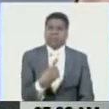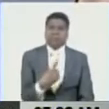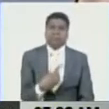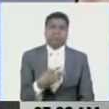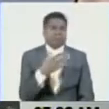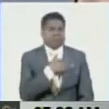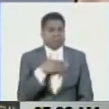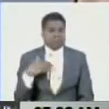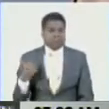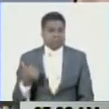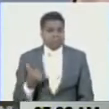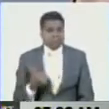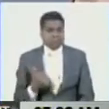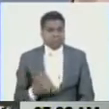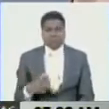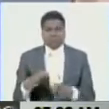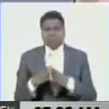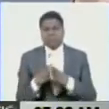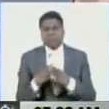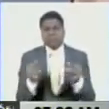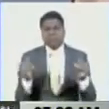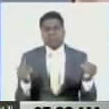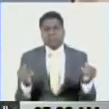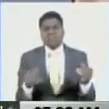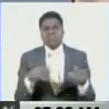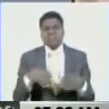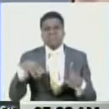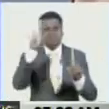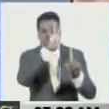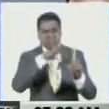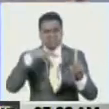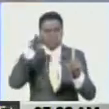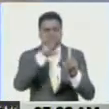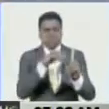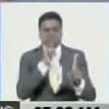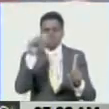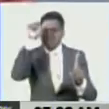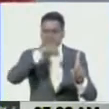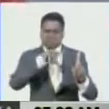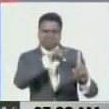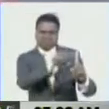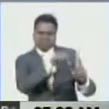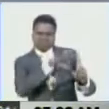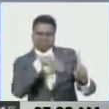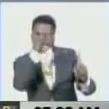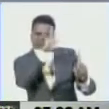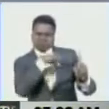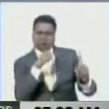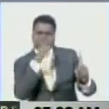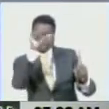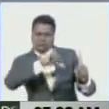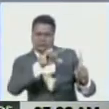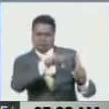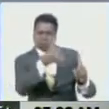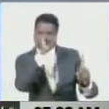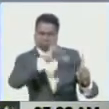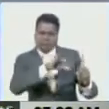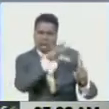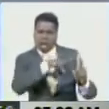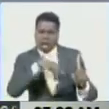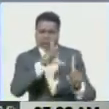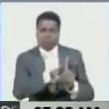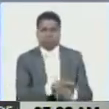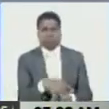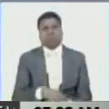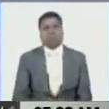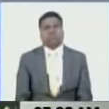quiere inducir pesimismo, fatalismo en la población y quiere dar la impresión de que no hay absolutamente ni un gobierno con ningún tipo